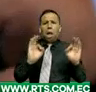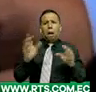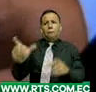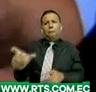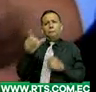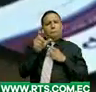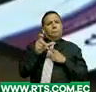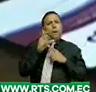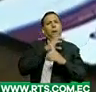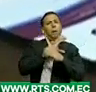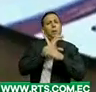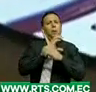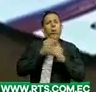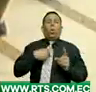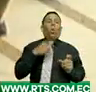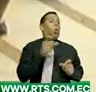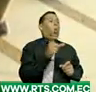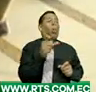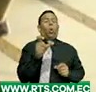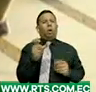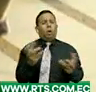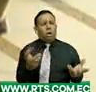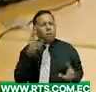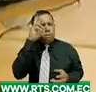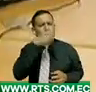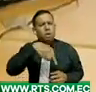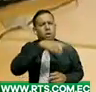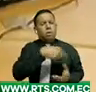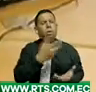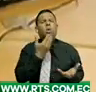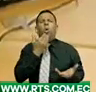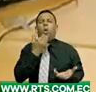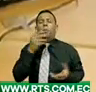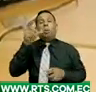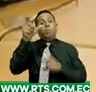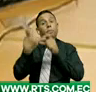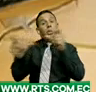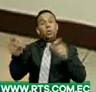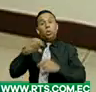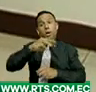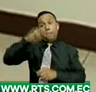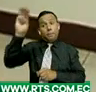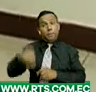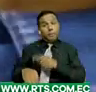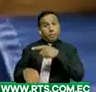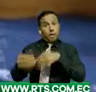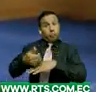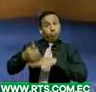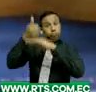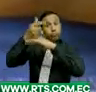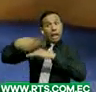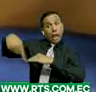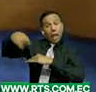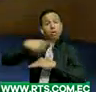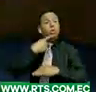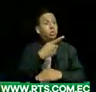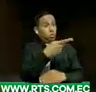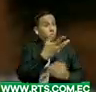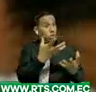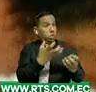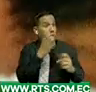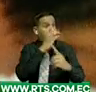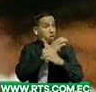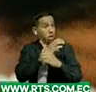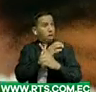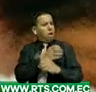Las investigaciones continúan. Posibles funcionarios del Ministerio de Salud Pública seguirían motivando la compra de estos documentos. Así lo dio